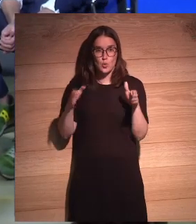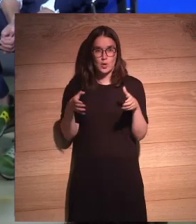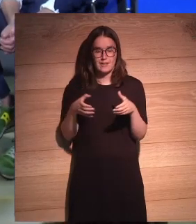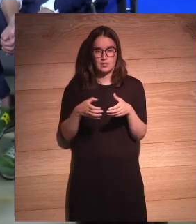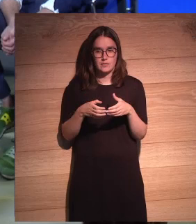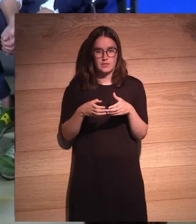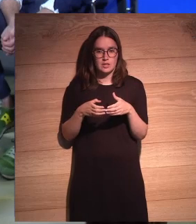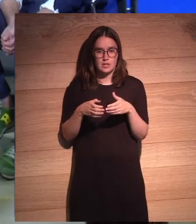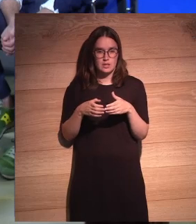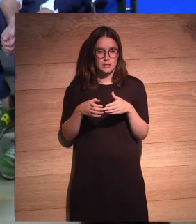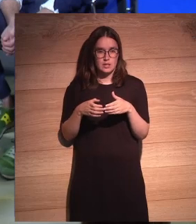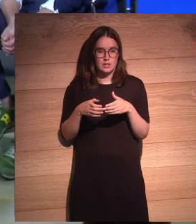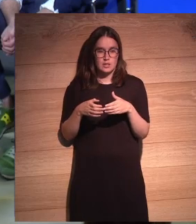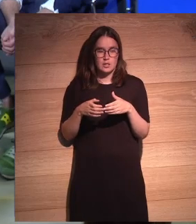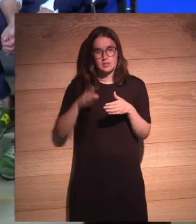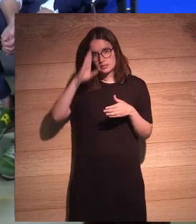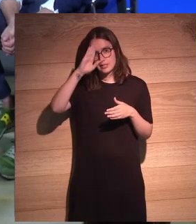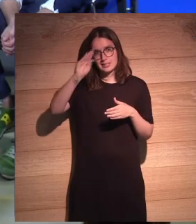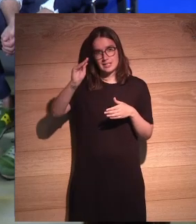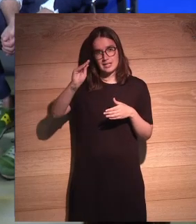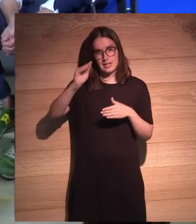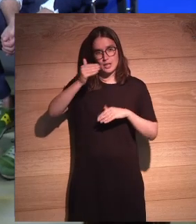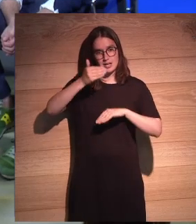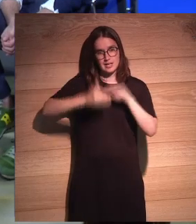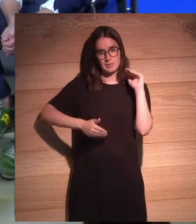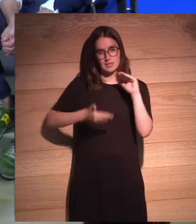colectivo que es inteligencia